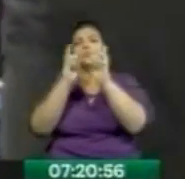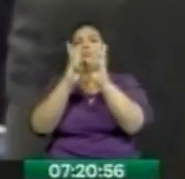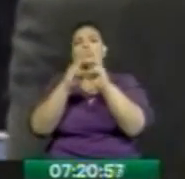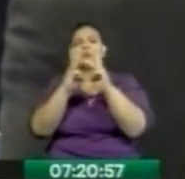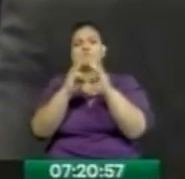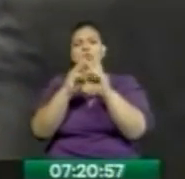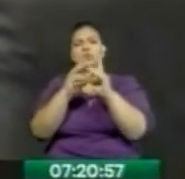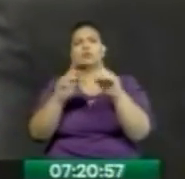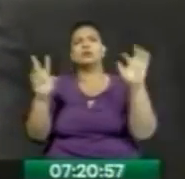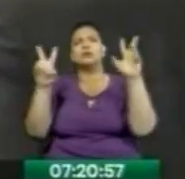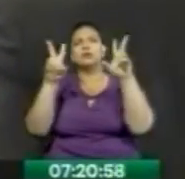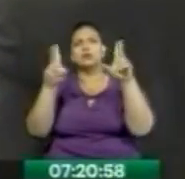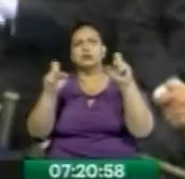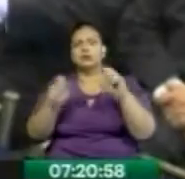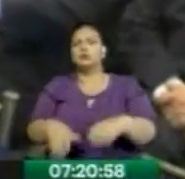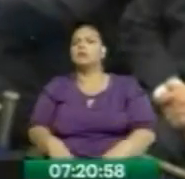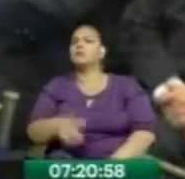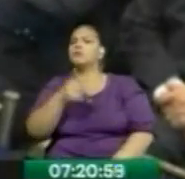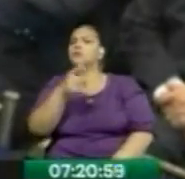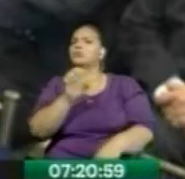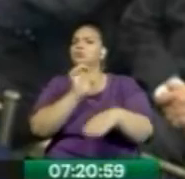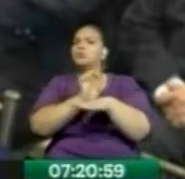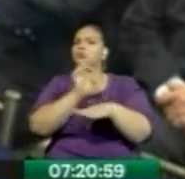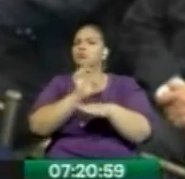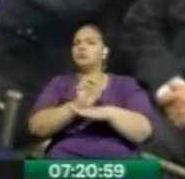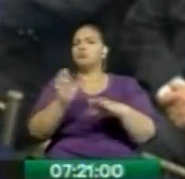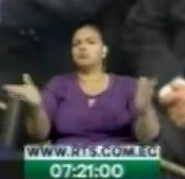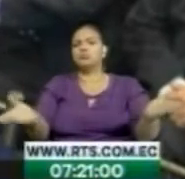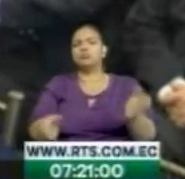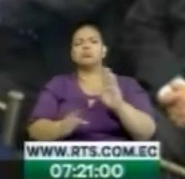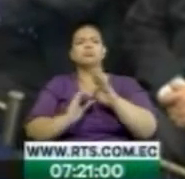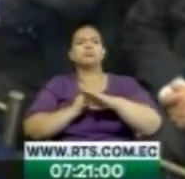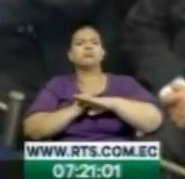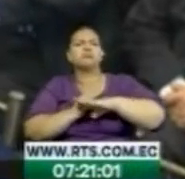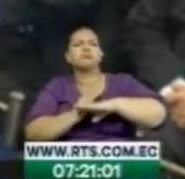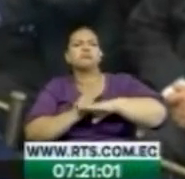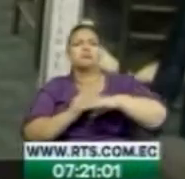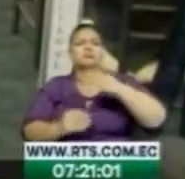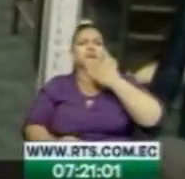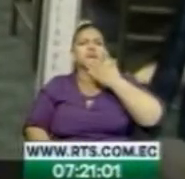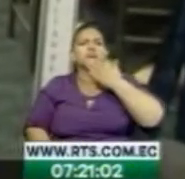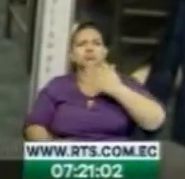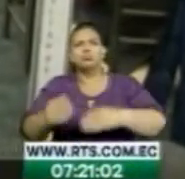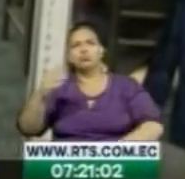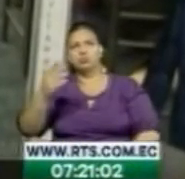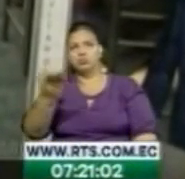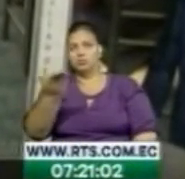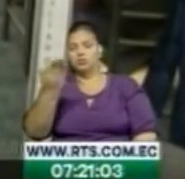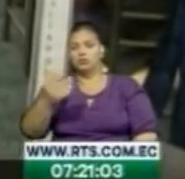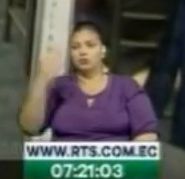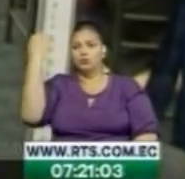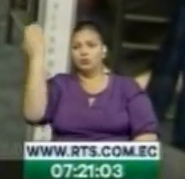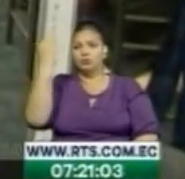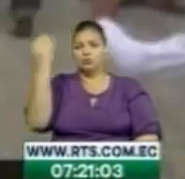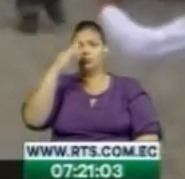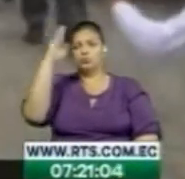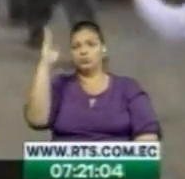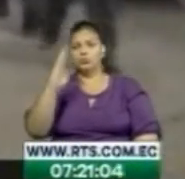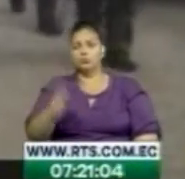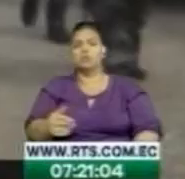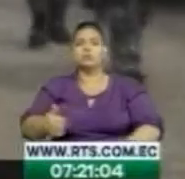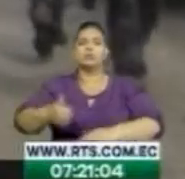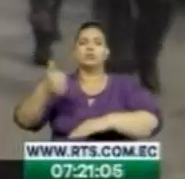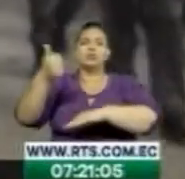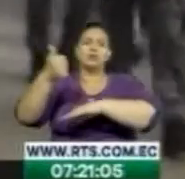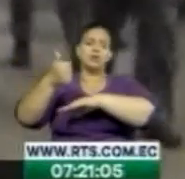Libro Blanco. En este evento participaron invitados especiales de distintos países como Colombia y Brasil. El seminario tiene